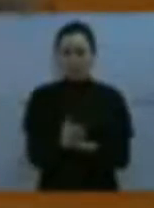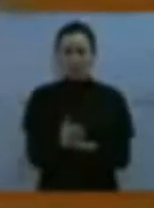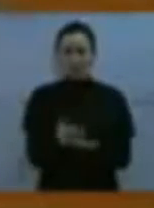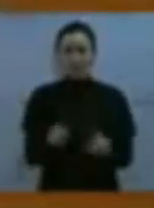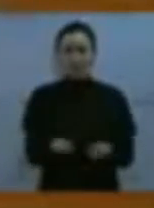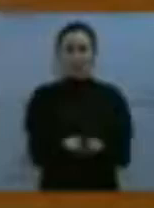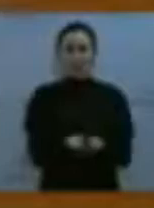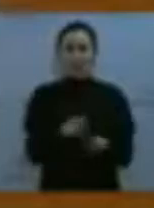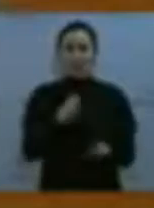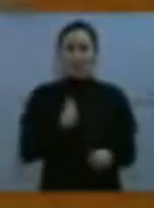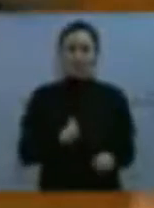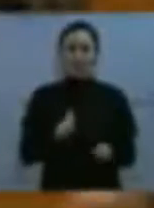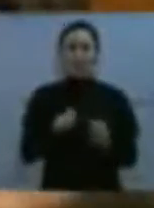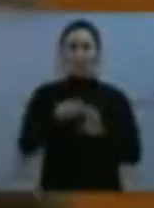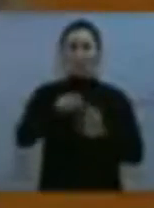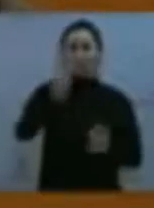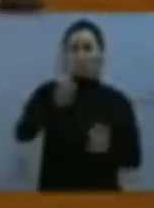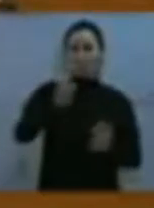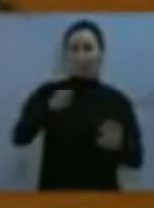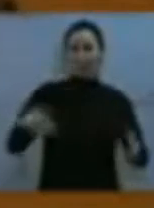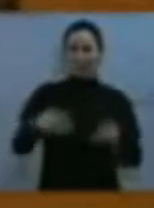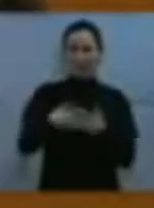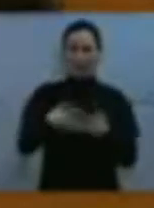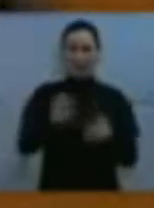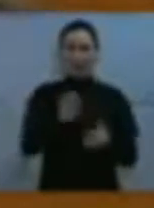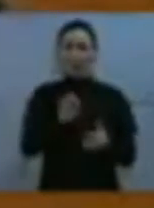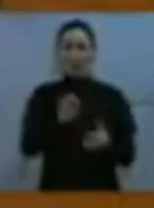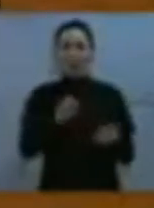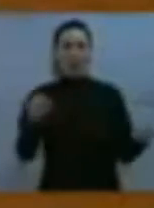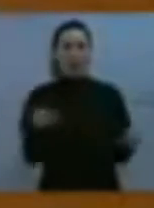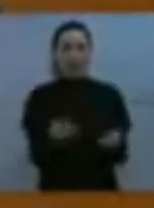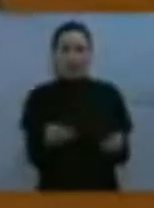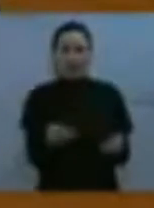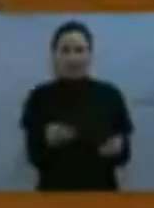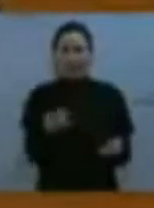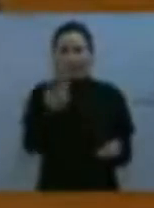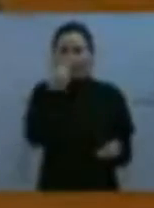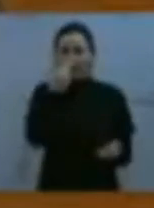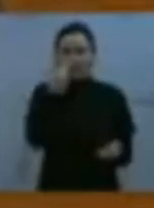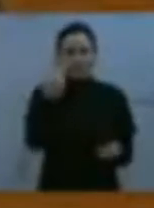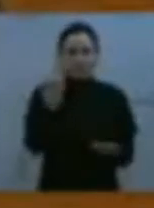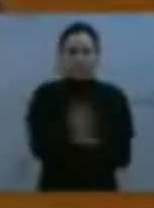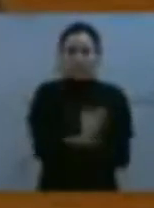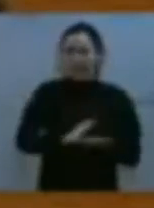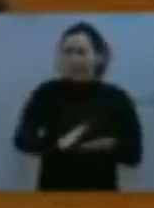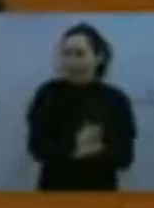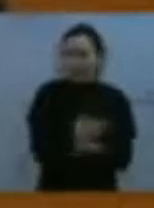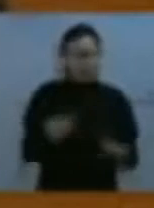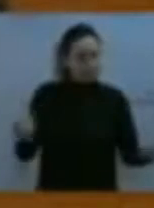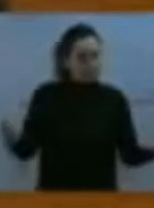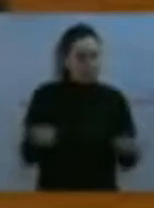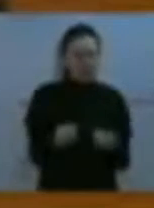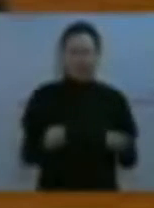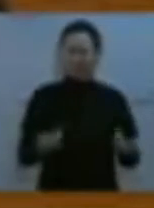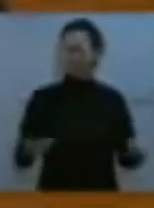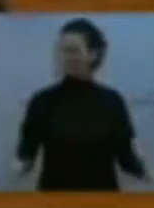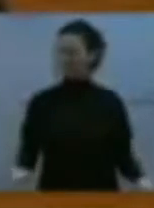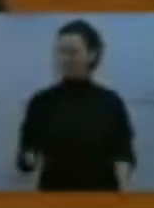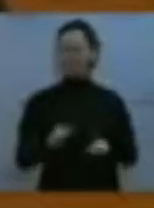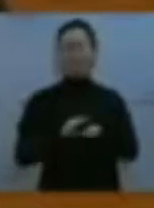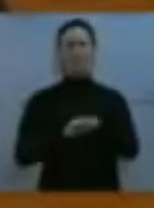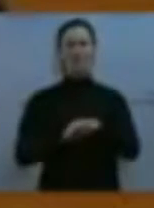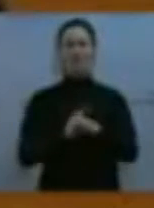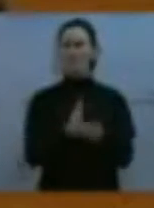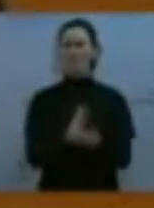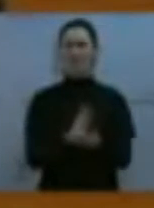países que tuviesen unos intereses absolutamente encontrados y cruzados. Y el separatismo catalán, señor